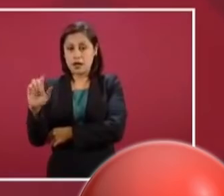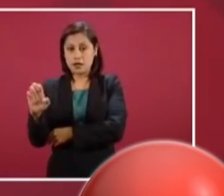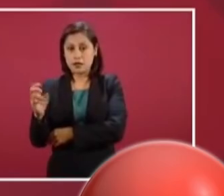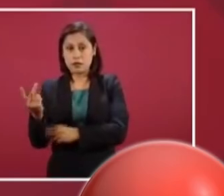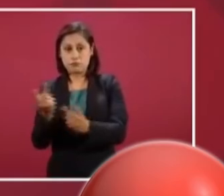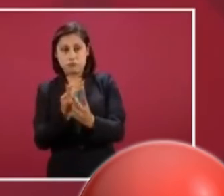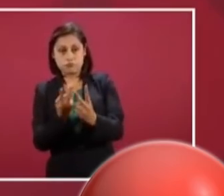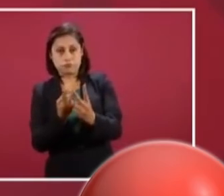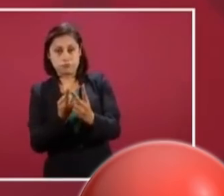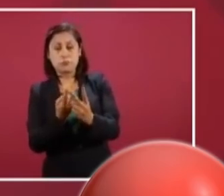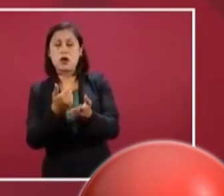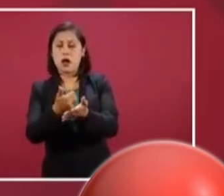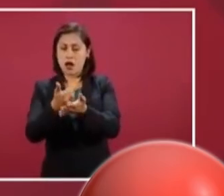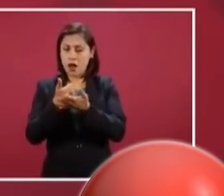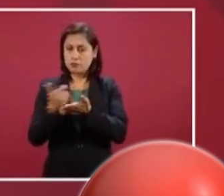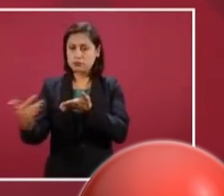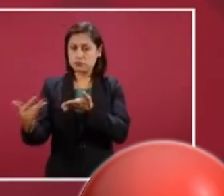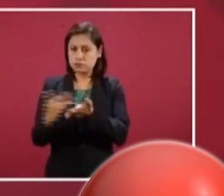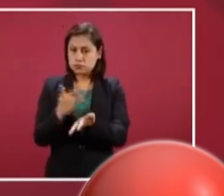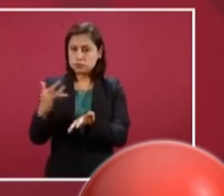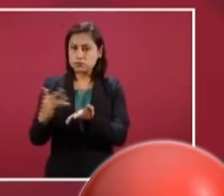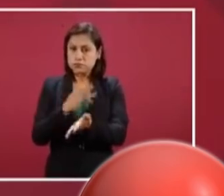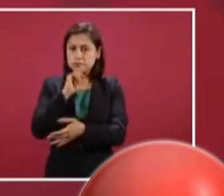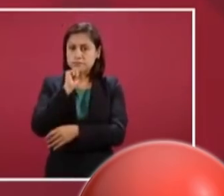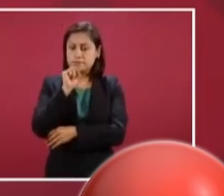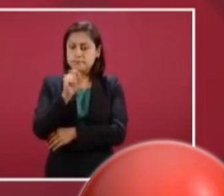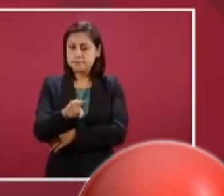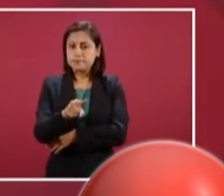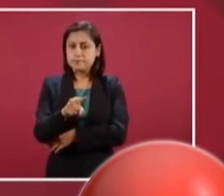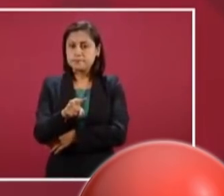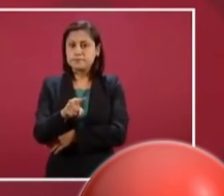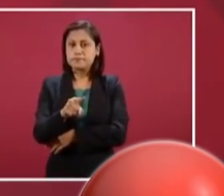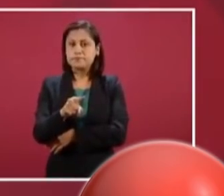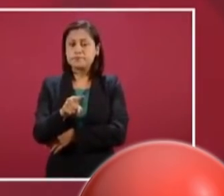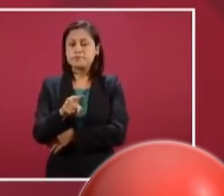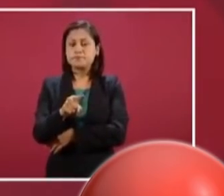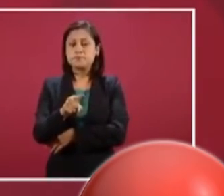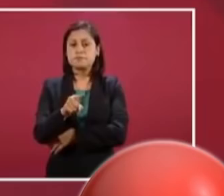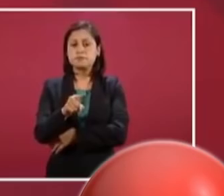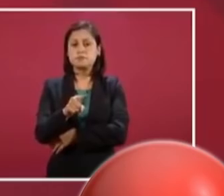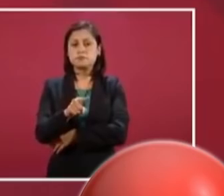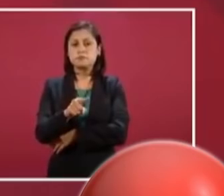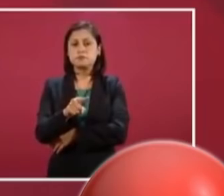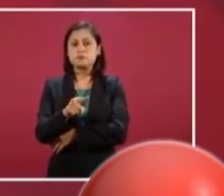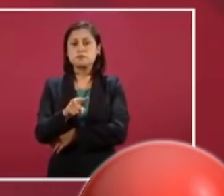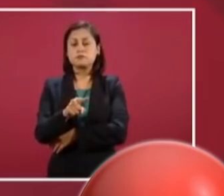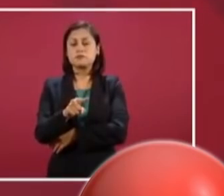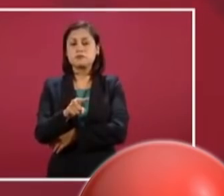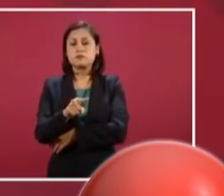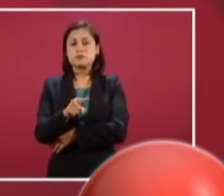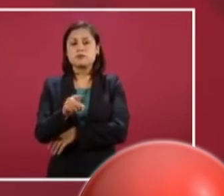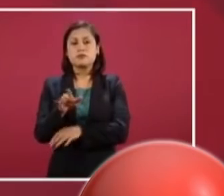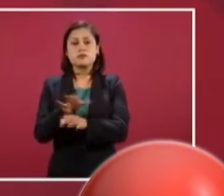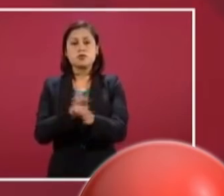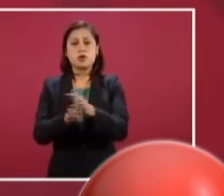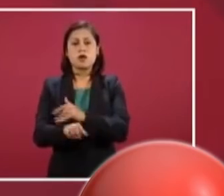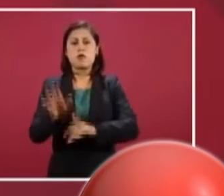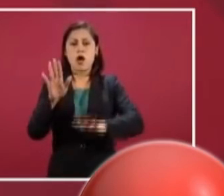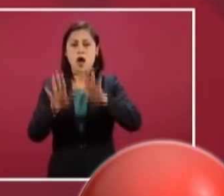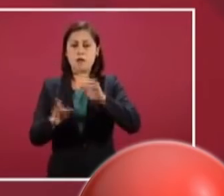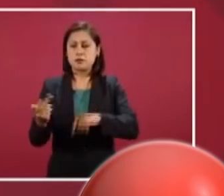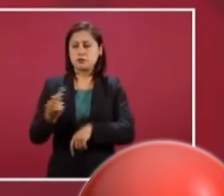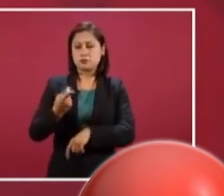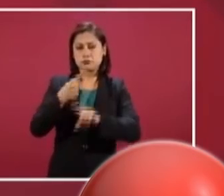nos ayuda, interviene cuando hay diferencias,